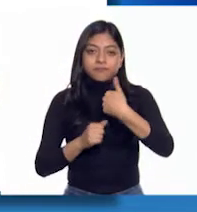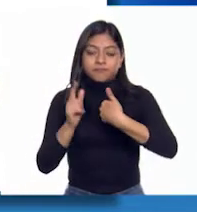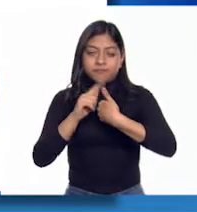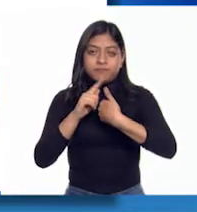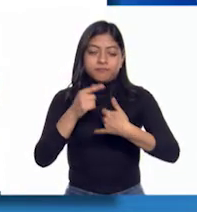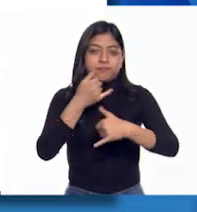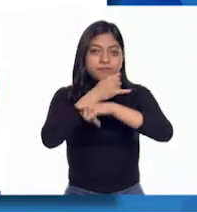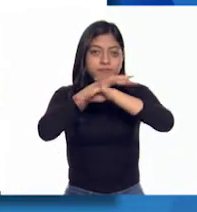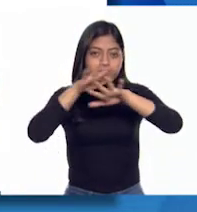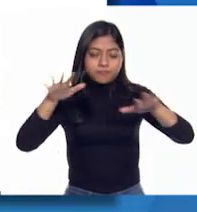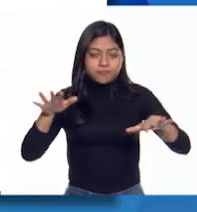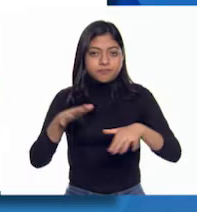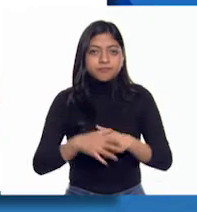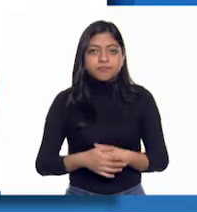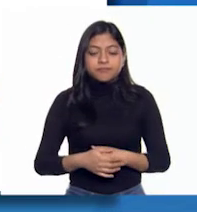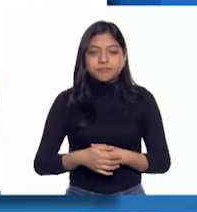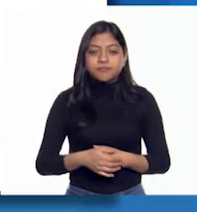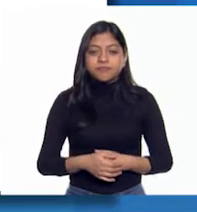información.